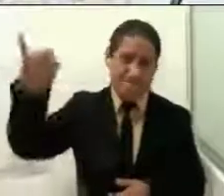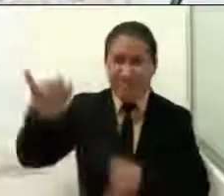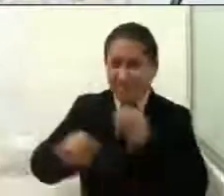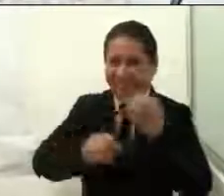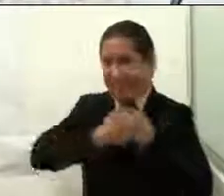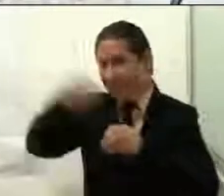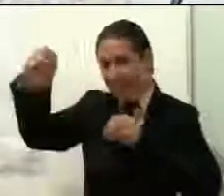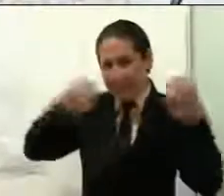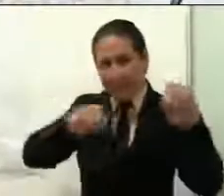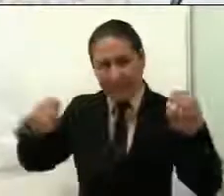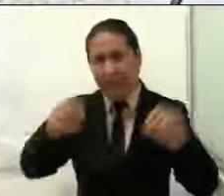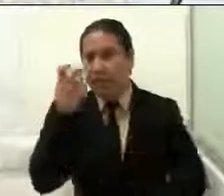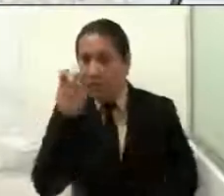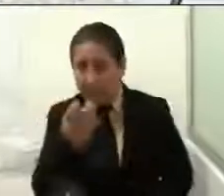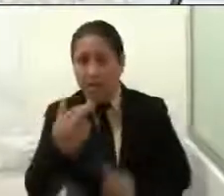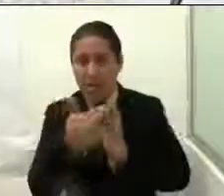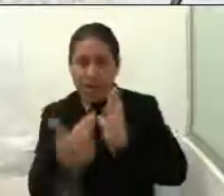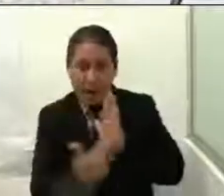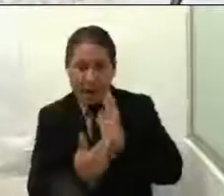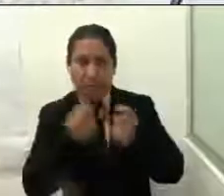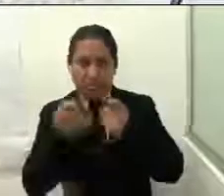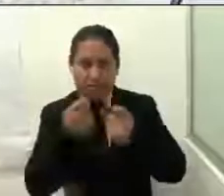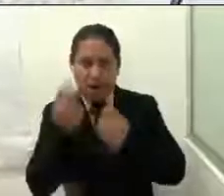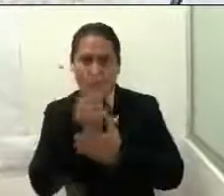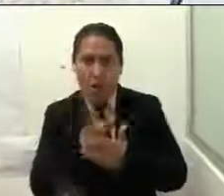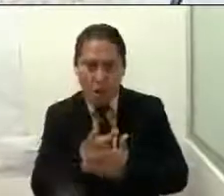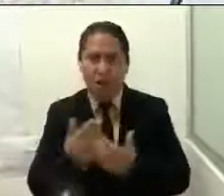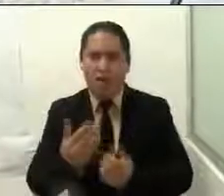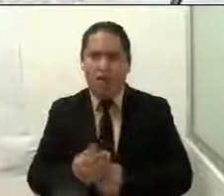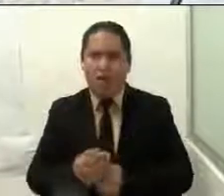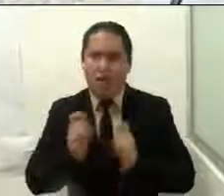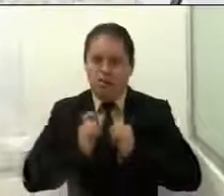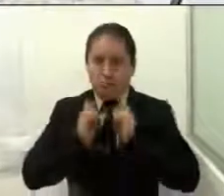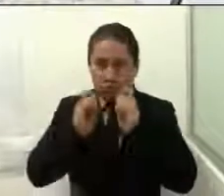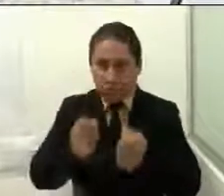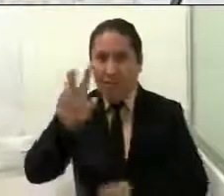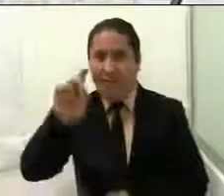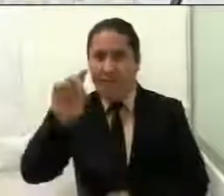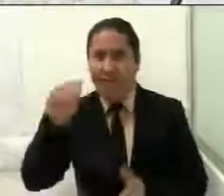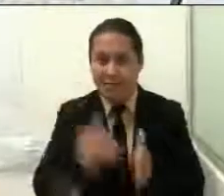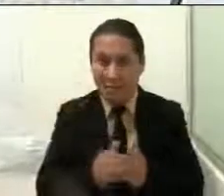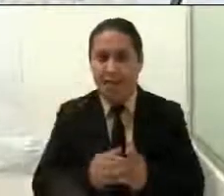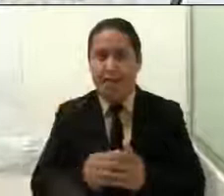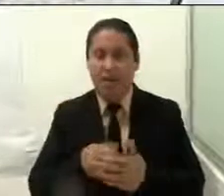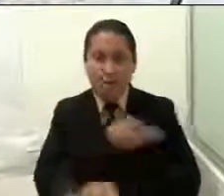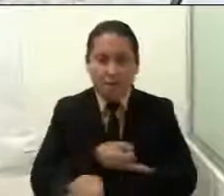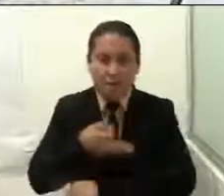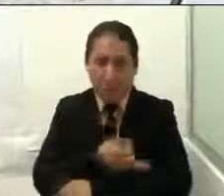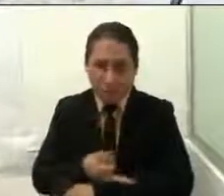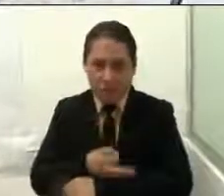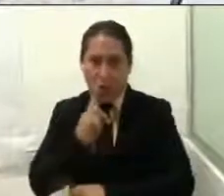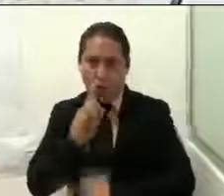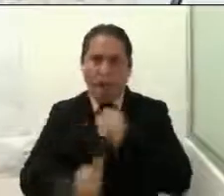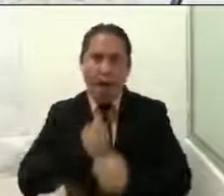las reglas de operación del programa se benefician a 30 mil familias anualmente con